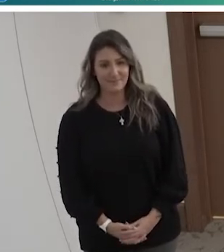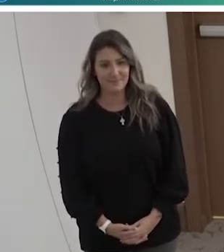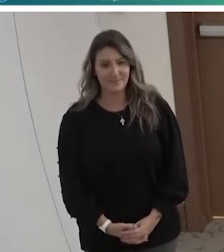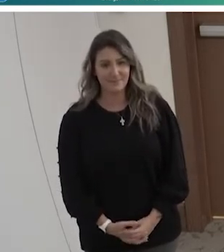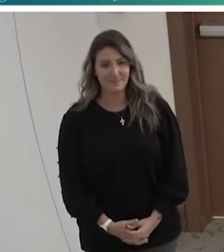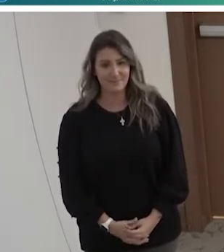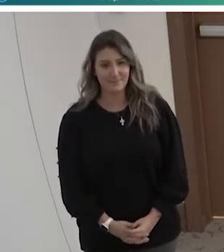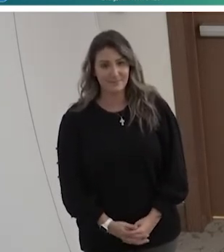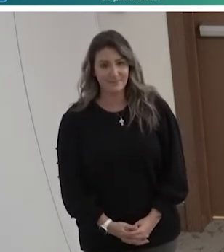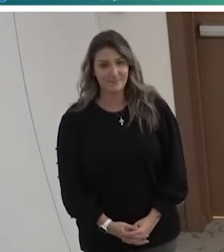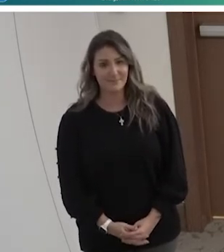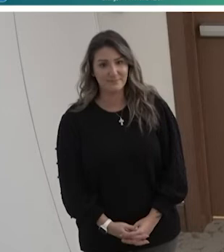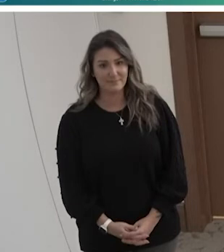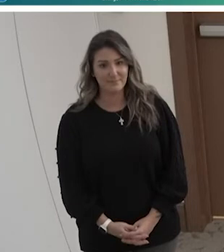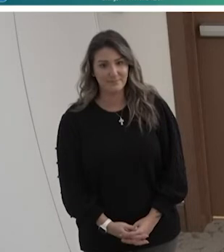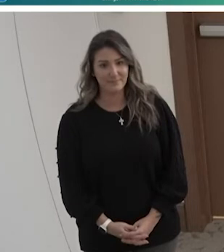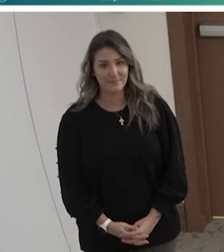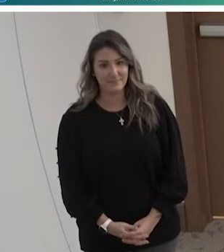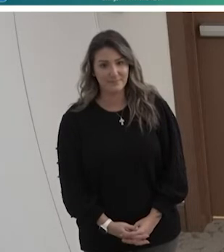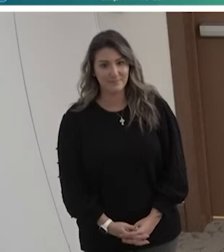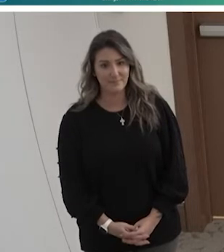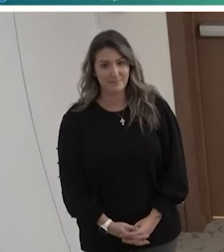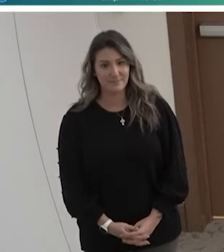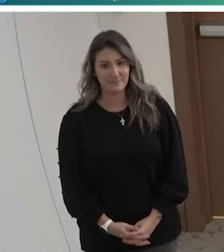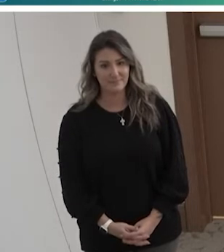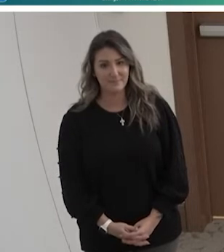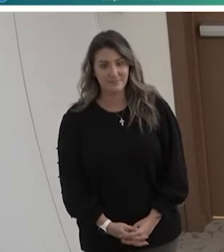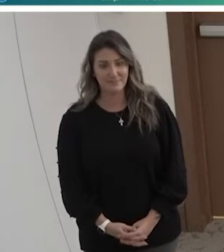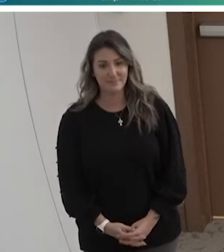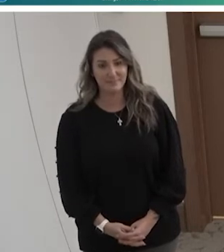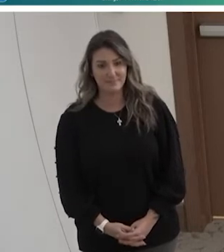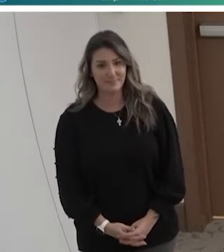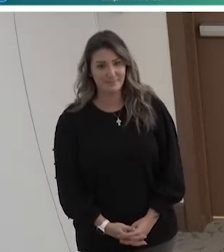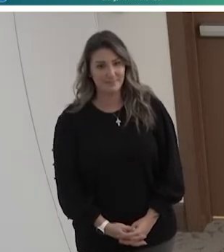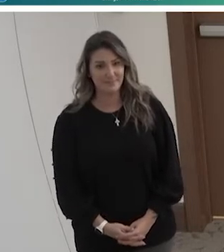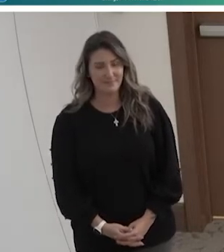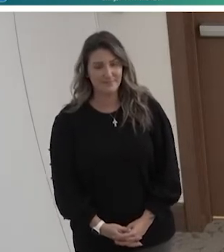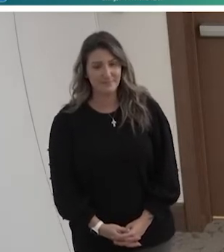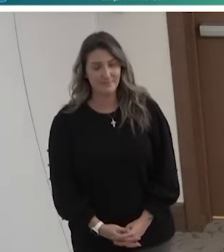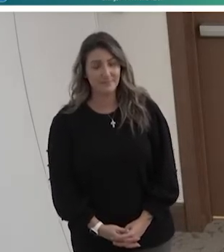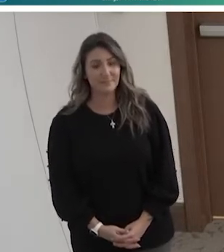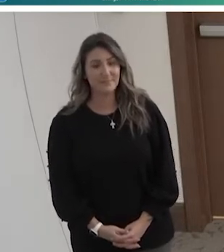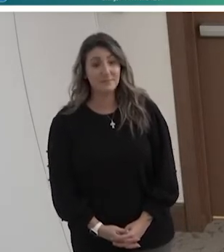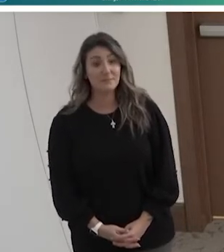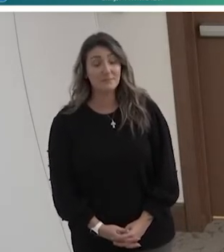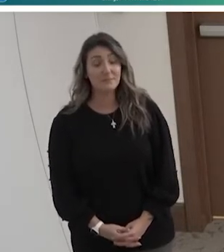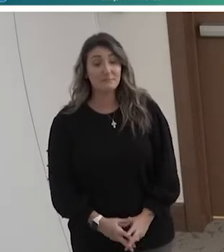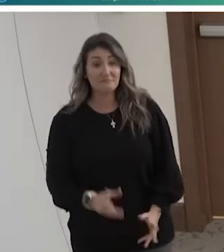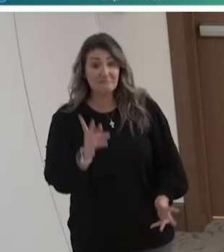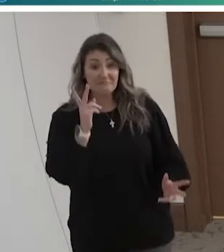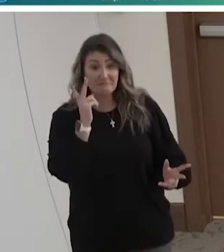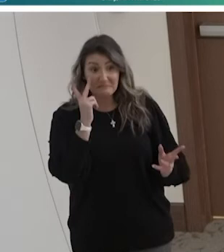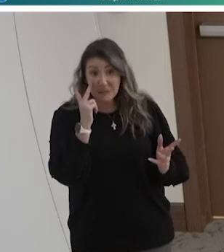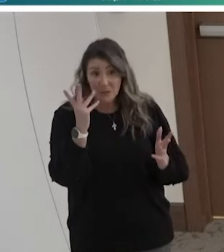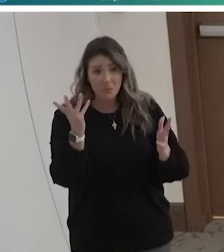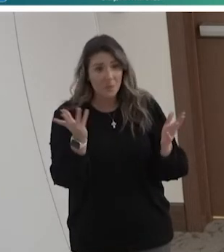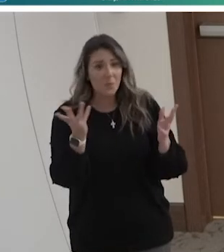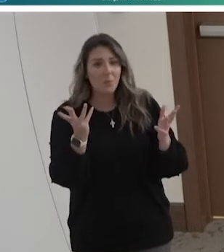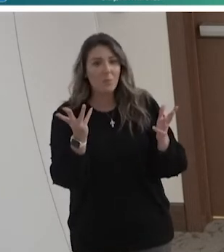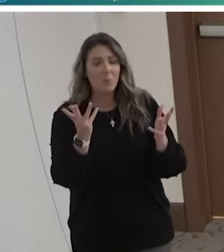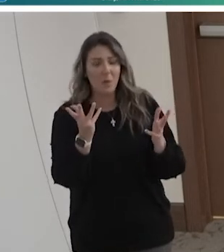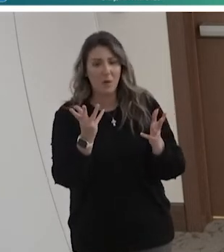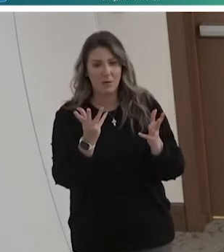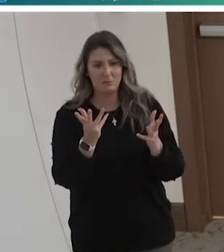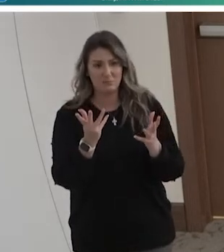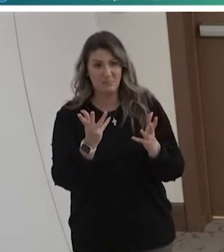haberse infectado con el COVID-19, o no solo niños, pero también adolescentes, we saw that almost all the kids